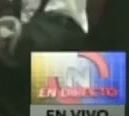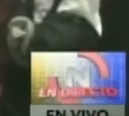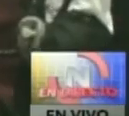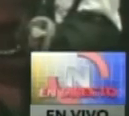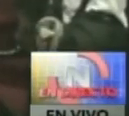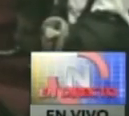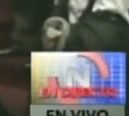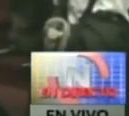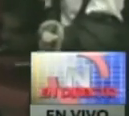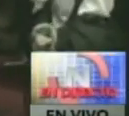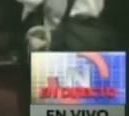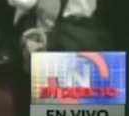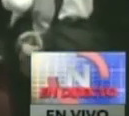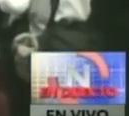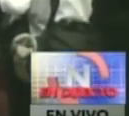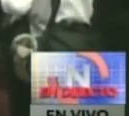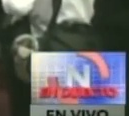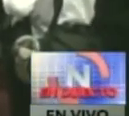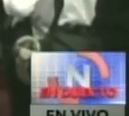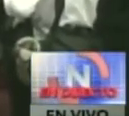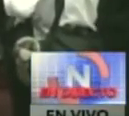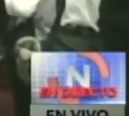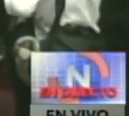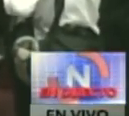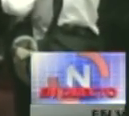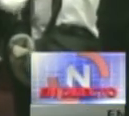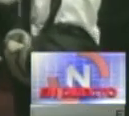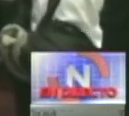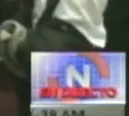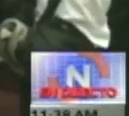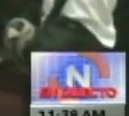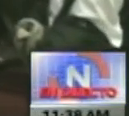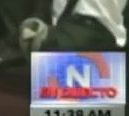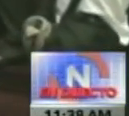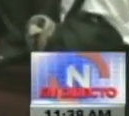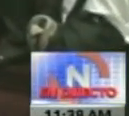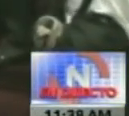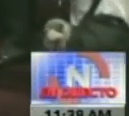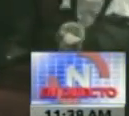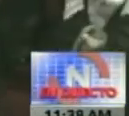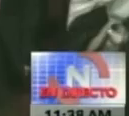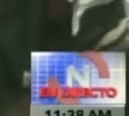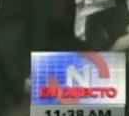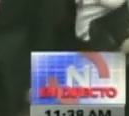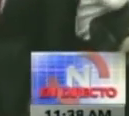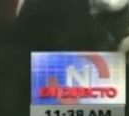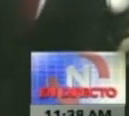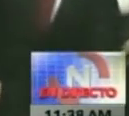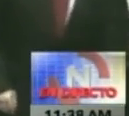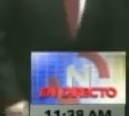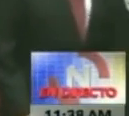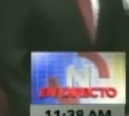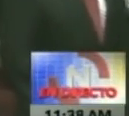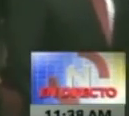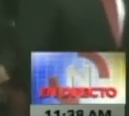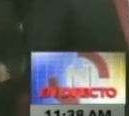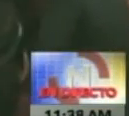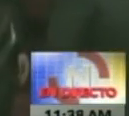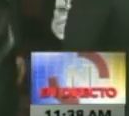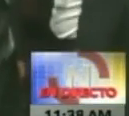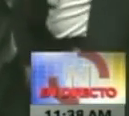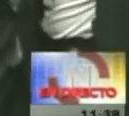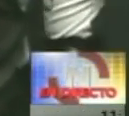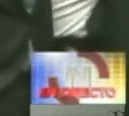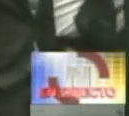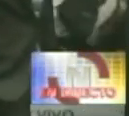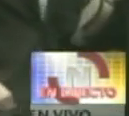con fundamento en los artículos 338 y 339 de la Constitución de la República Bolivariana de Venezuela y 27 de la Ley Orgánica sobre Estados de Excepción, la